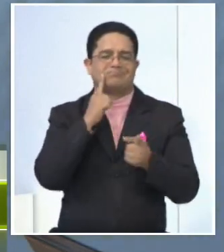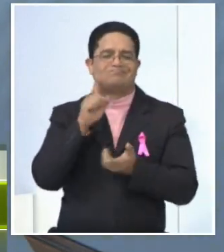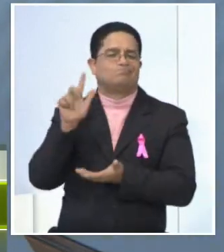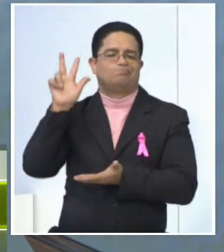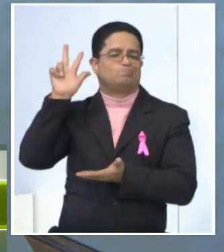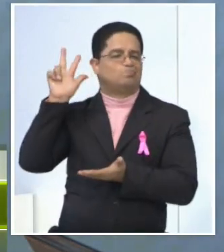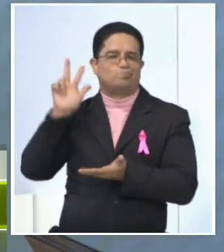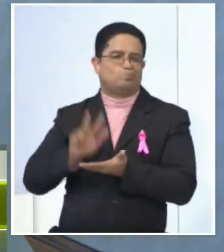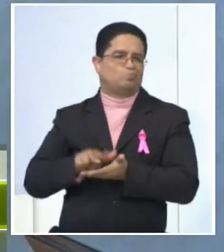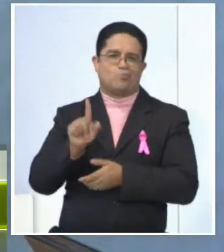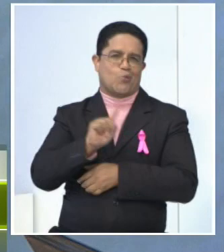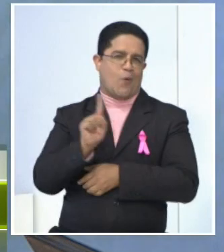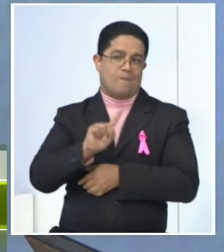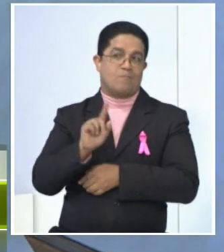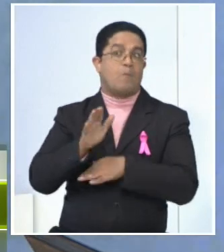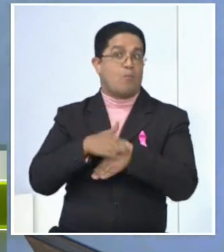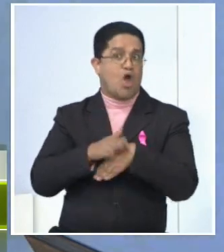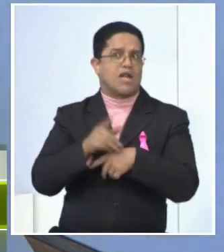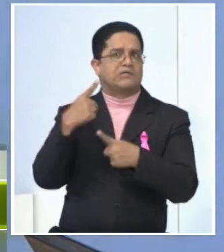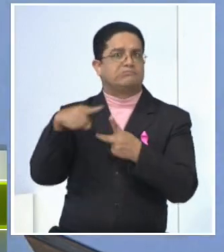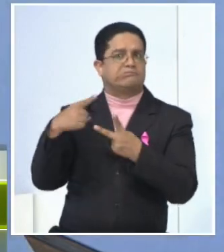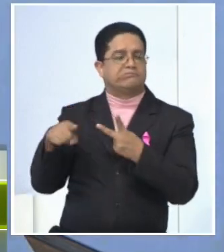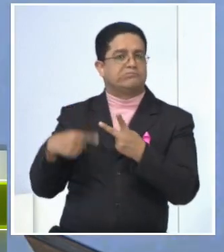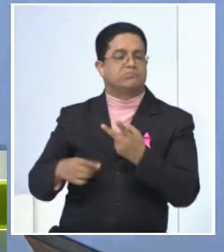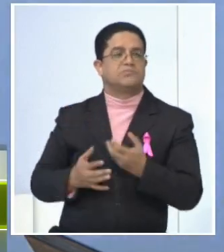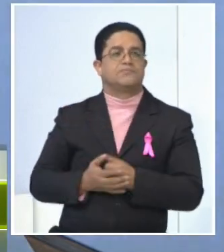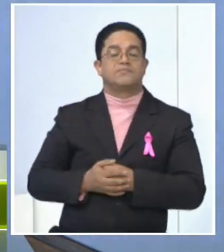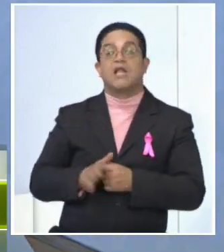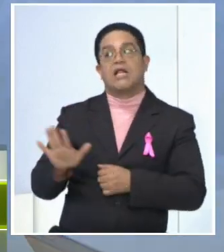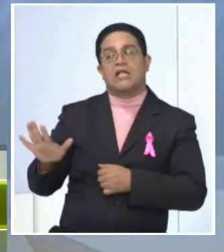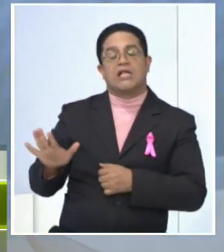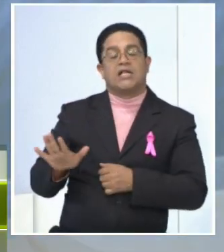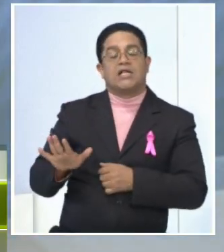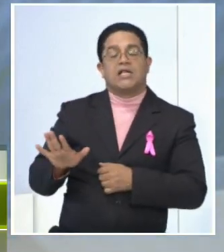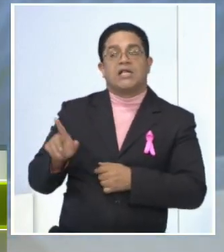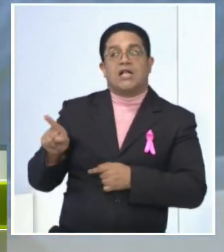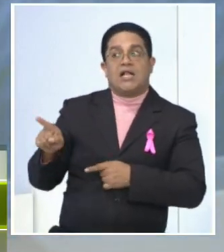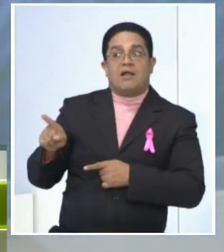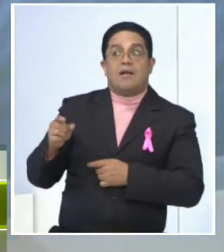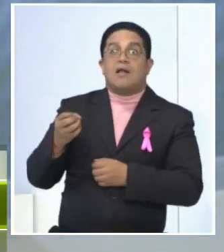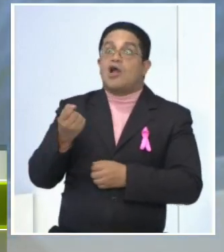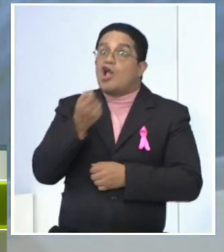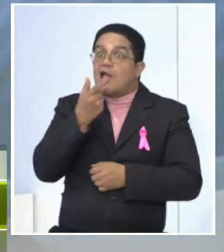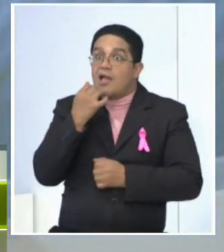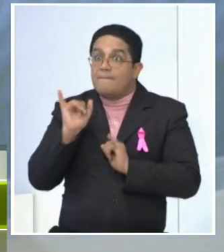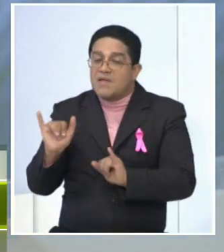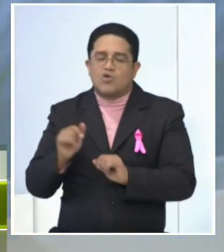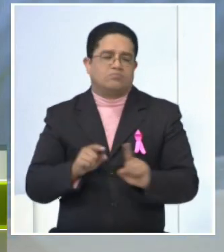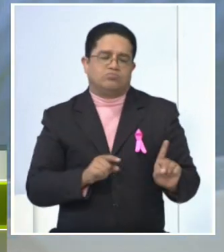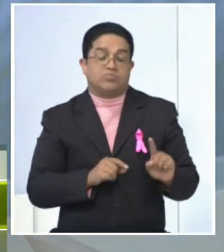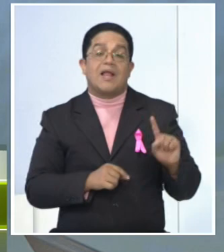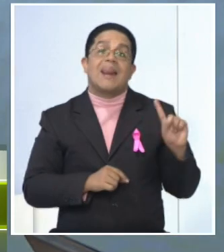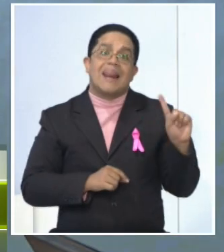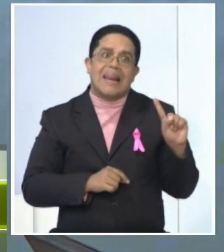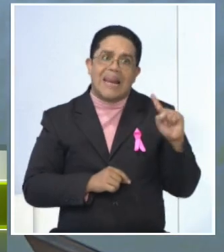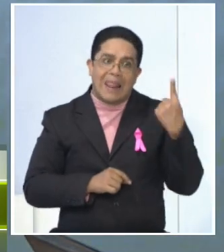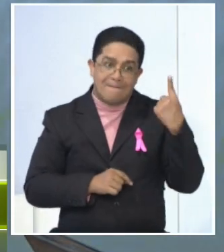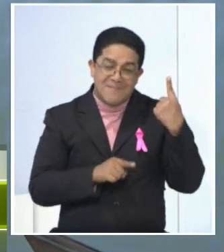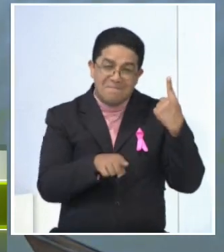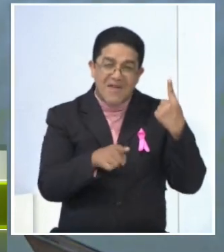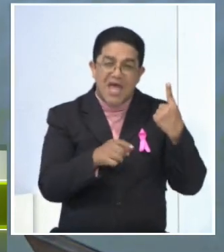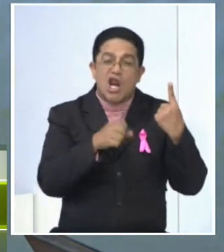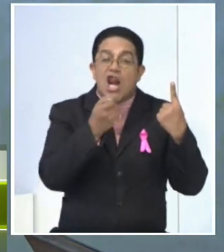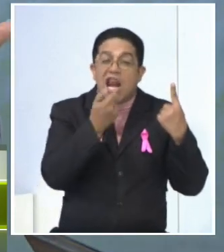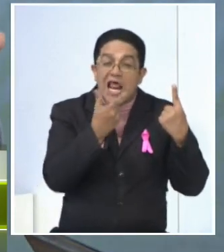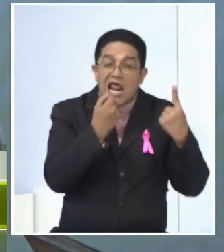aprobados en Venezuela porque tienen muchos efectos secundarios. No, la automedicación. No, por favor. Entonces, los de primera generación sí pueden tener efectos